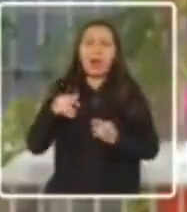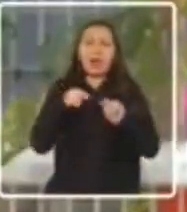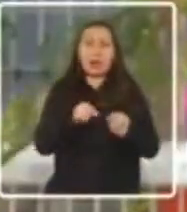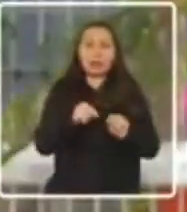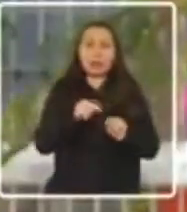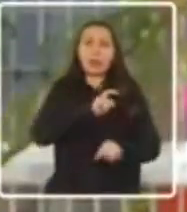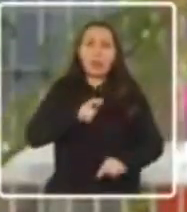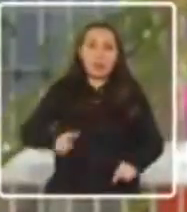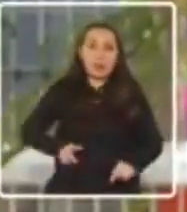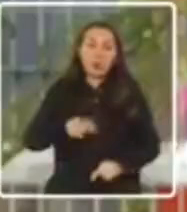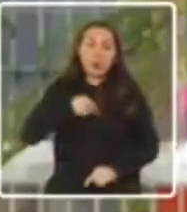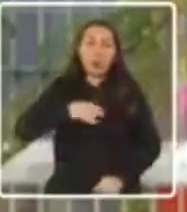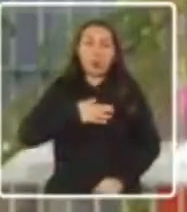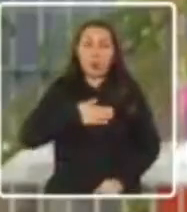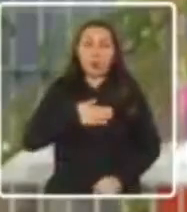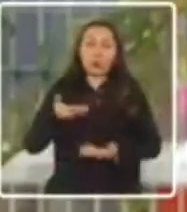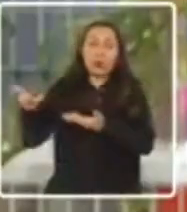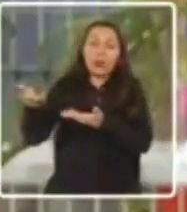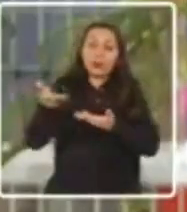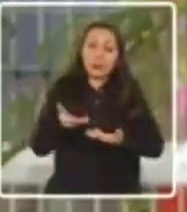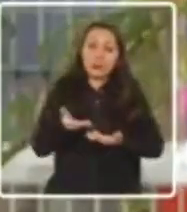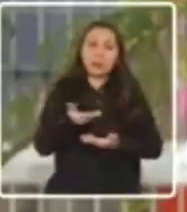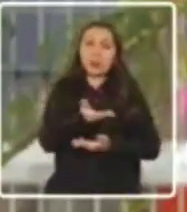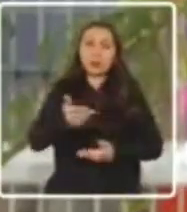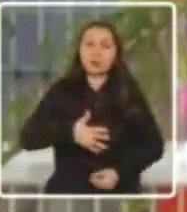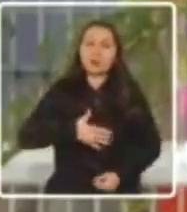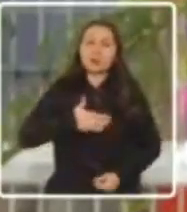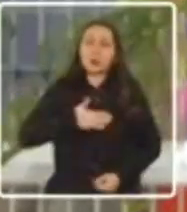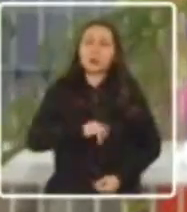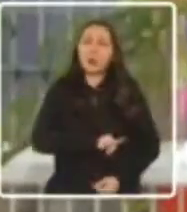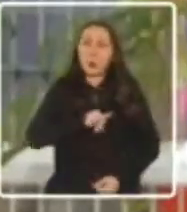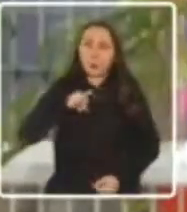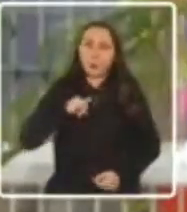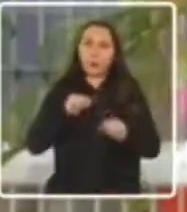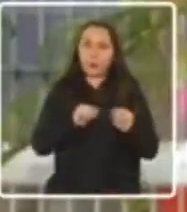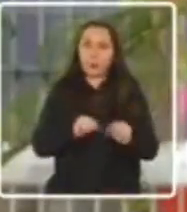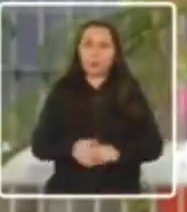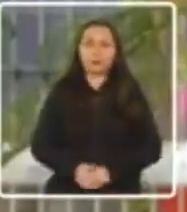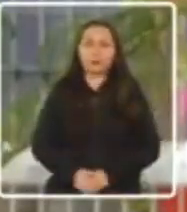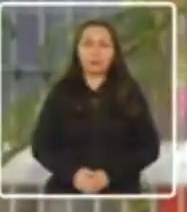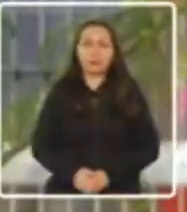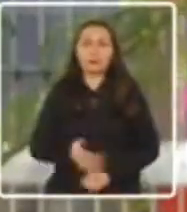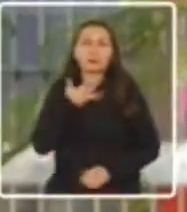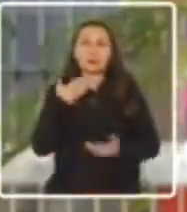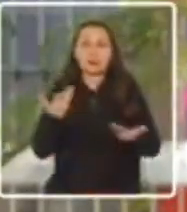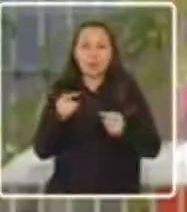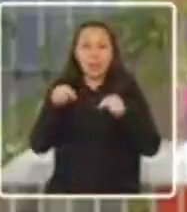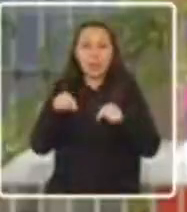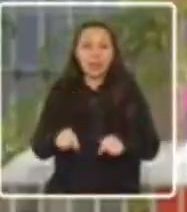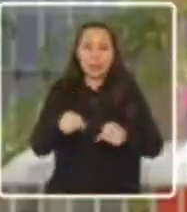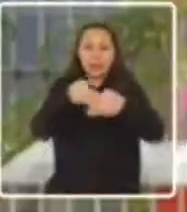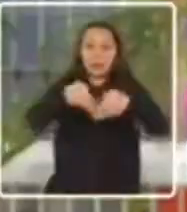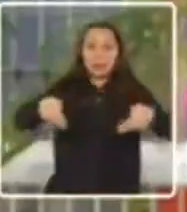de nuestro gobierno. Y los invito, les invito a que se sientan orgullosos de aquello. Porque desde acá,